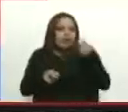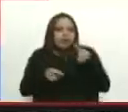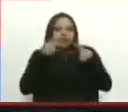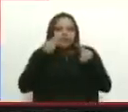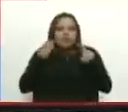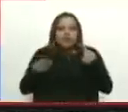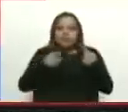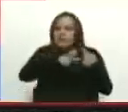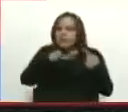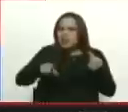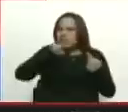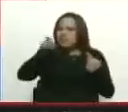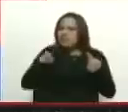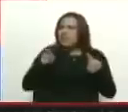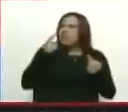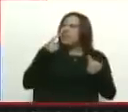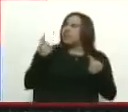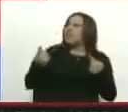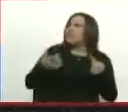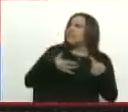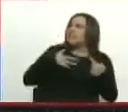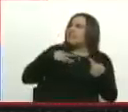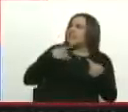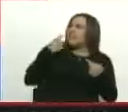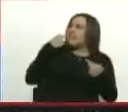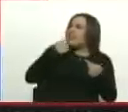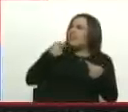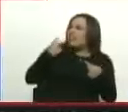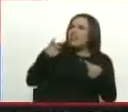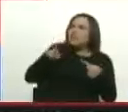estadounidenses preguntando qué fue lo que quiso decir.